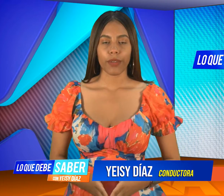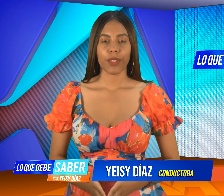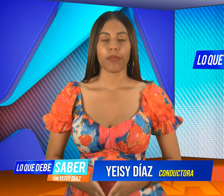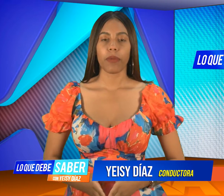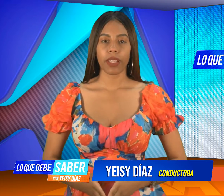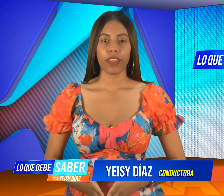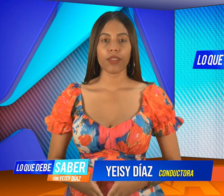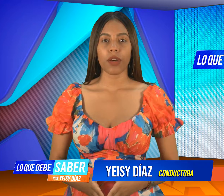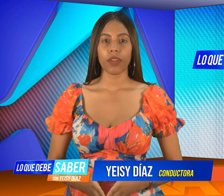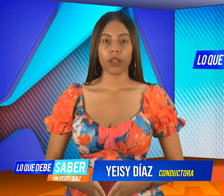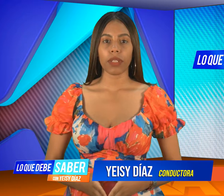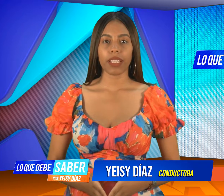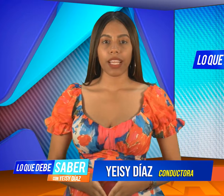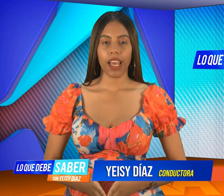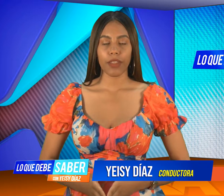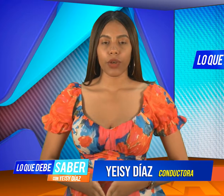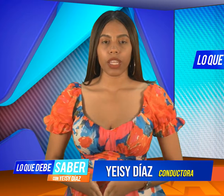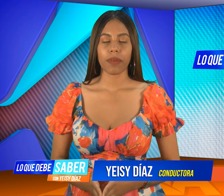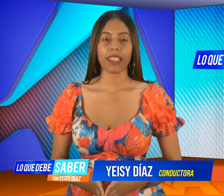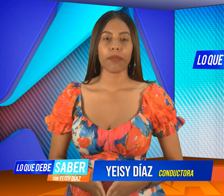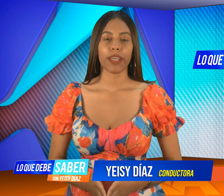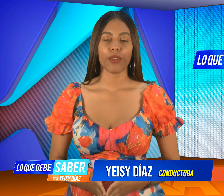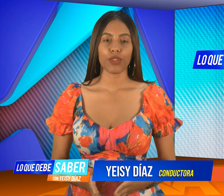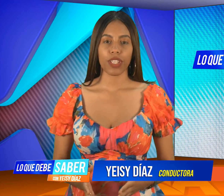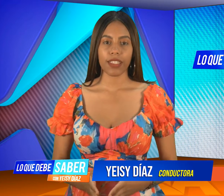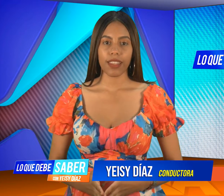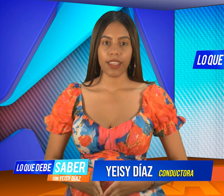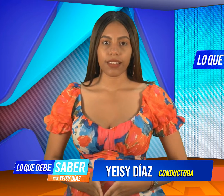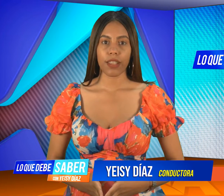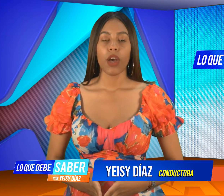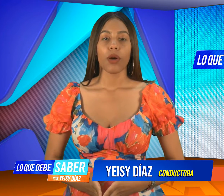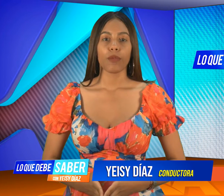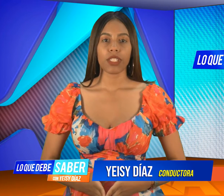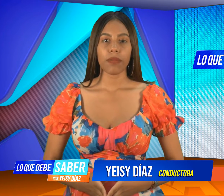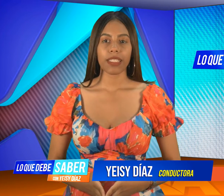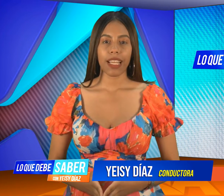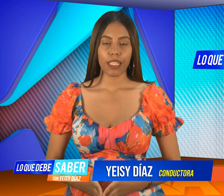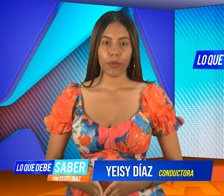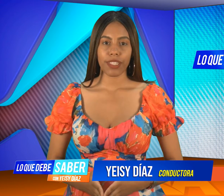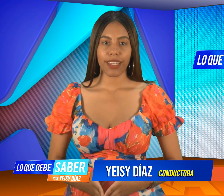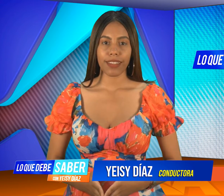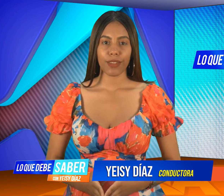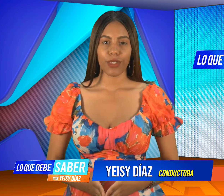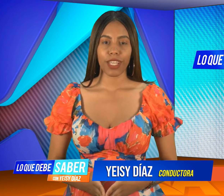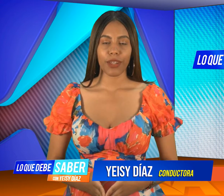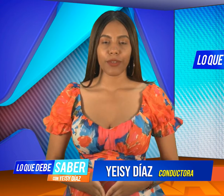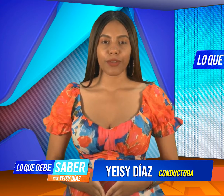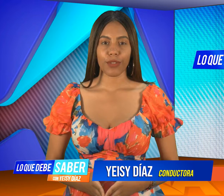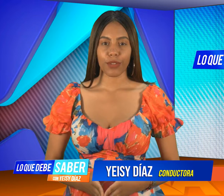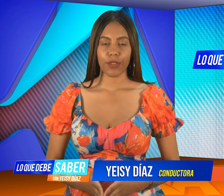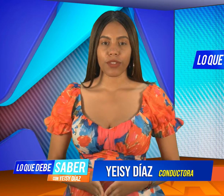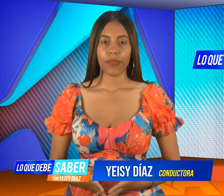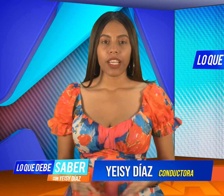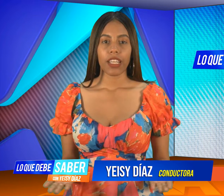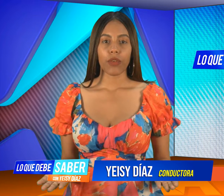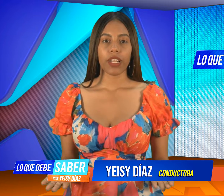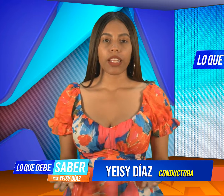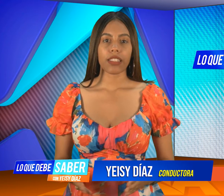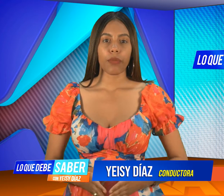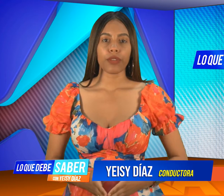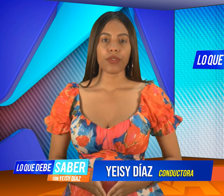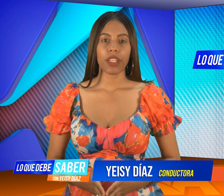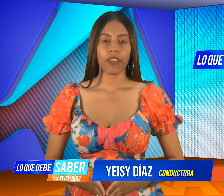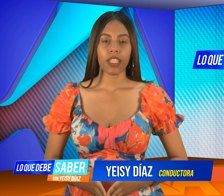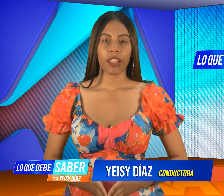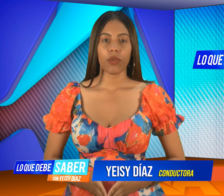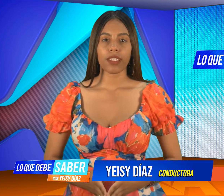Saludos amigos, bienvenidos a una nueva entrega de Lo que debes saber con Jaycee Díaz. Muchísimas gracias por estar en sintonía con nosotros. Recuerda